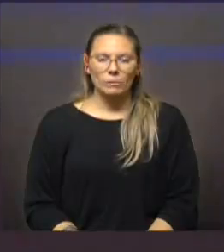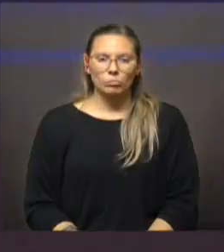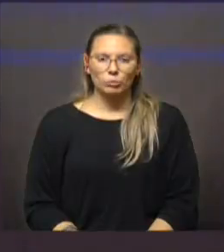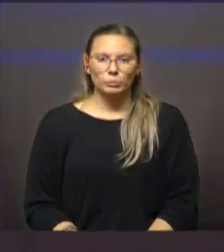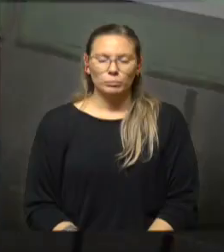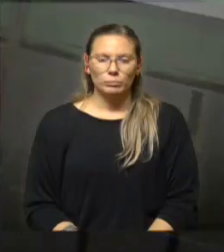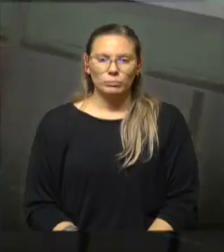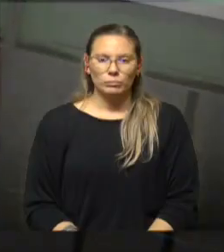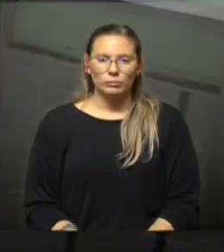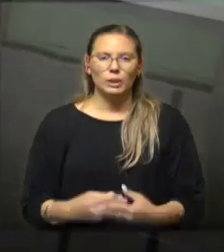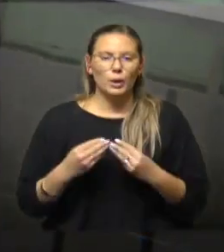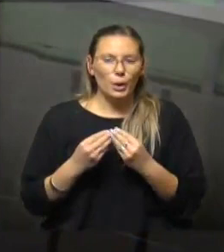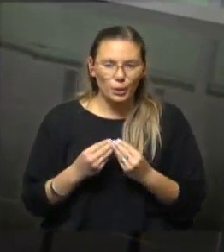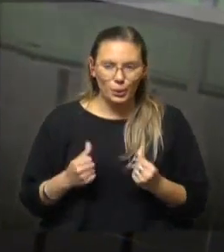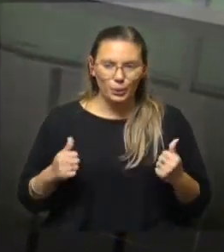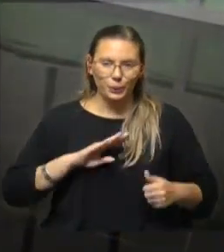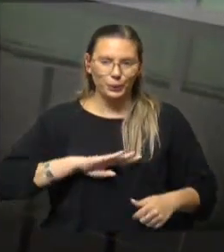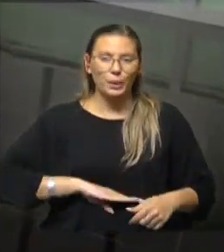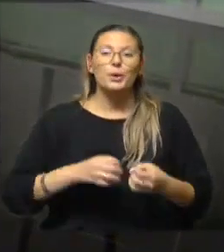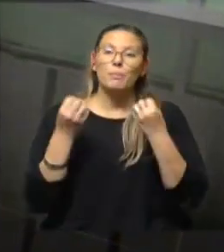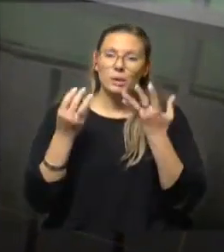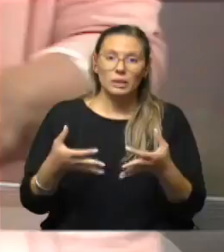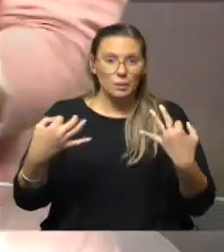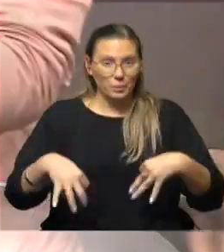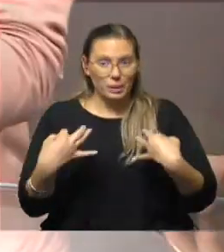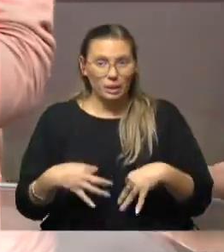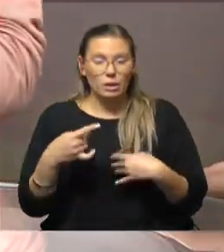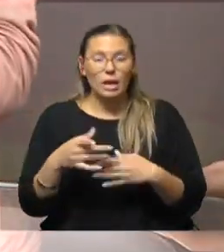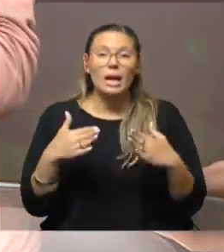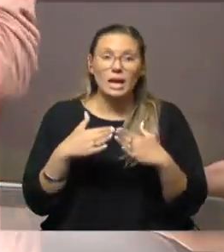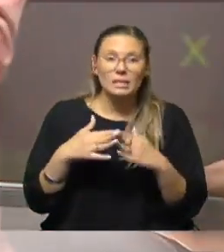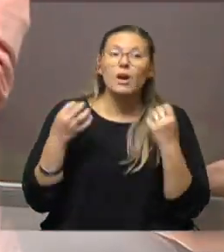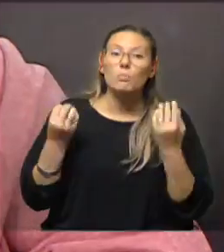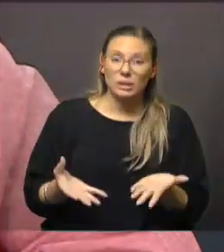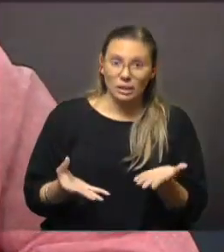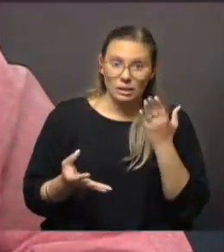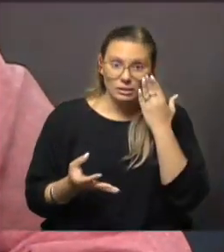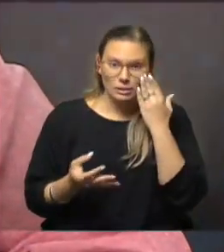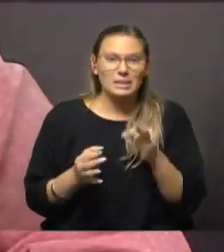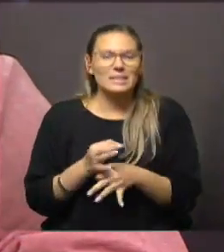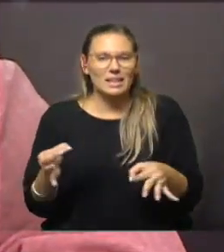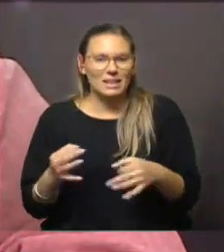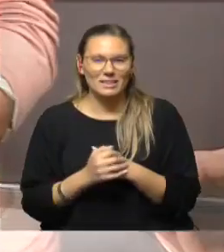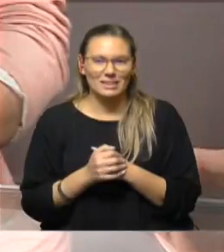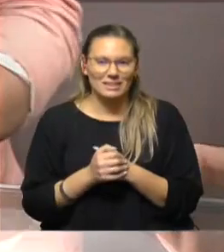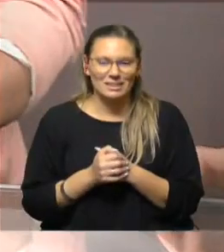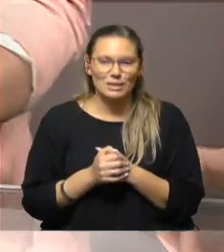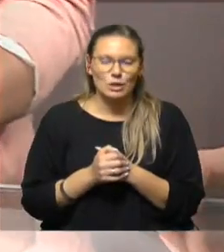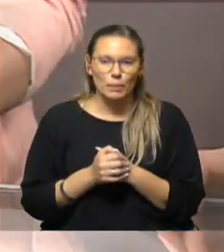¡Bravo! ¡Saquemos la atención! Es ahora, ¿eh? ¿Cómo le va? Bien, muy bien. ¿Vos en casa cómo estás? Excelente, ¿cómo que le abres a